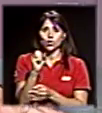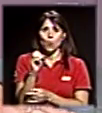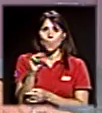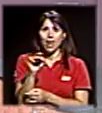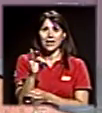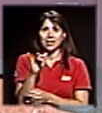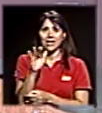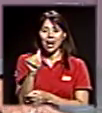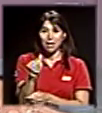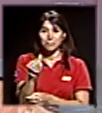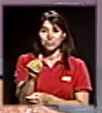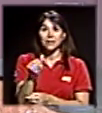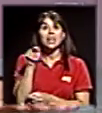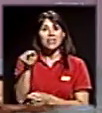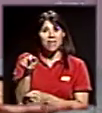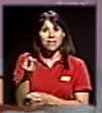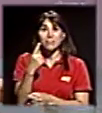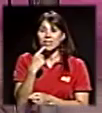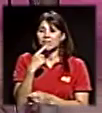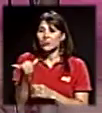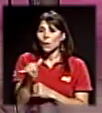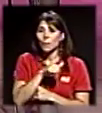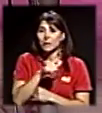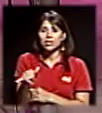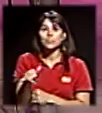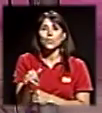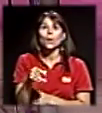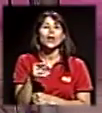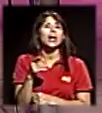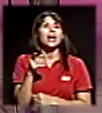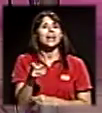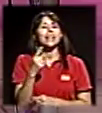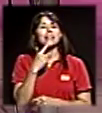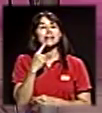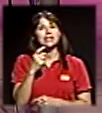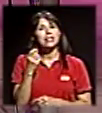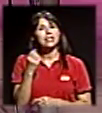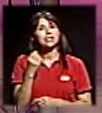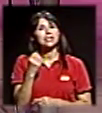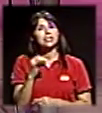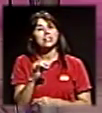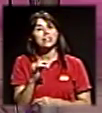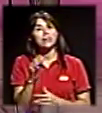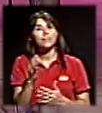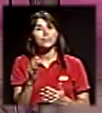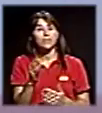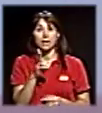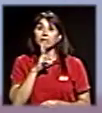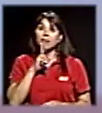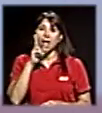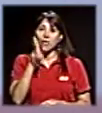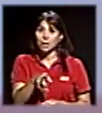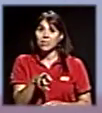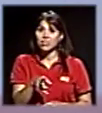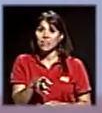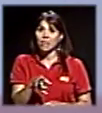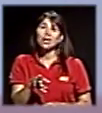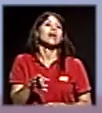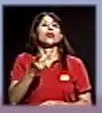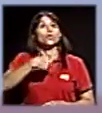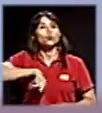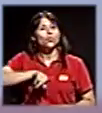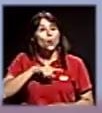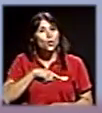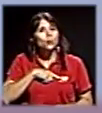ella básicamente dice lo mismo dice si realmente con consumiéramos comiéramos